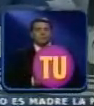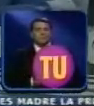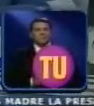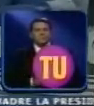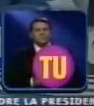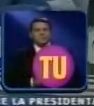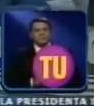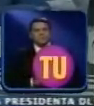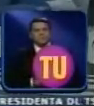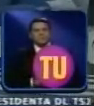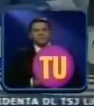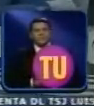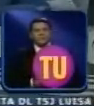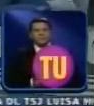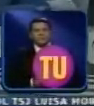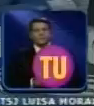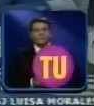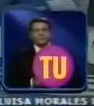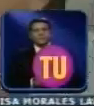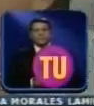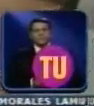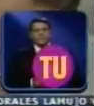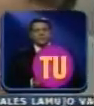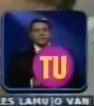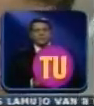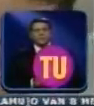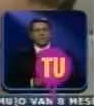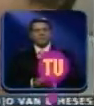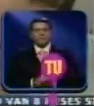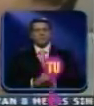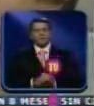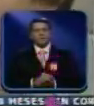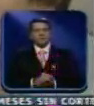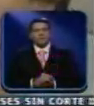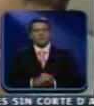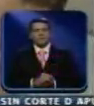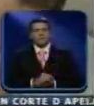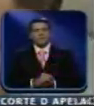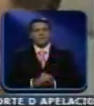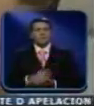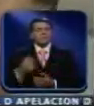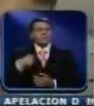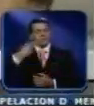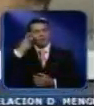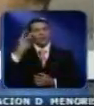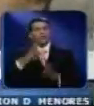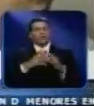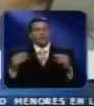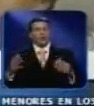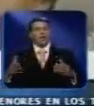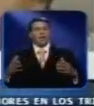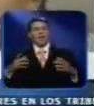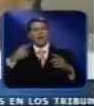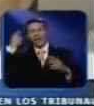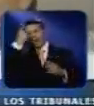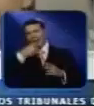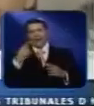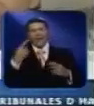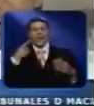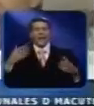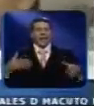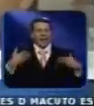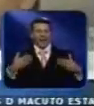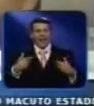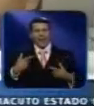después del masivo evento. Yo veía todas esas caras, toda esa alegría tan grande,